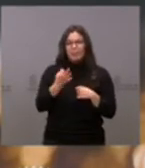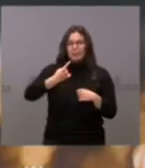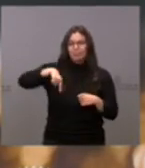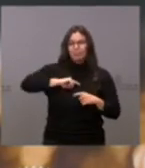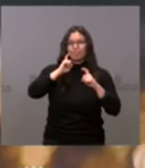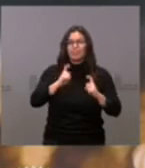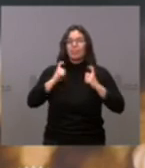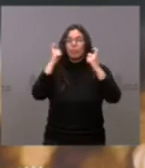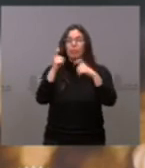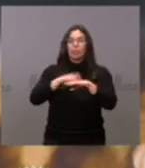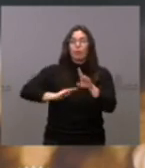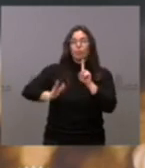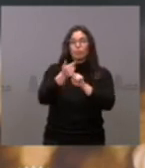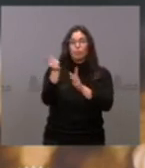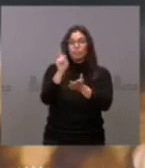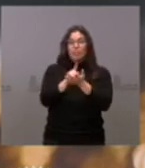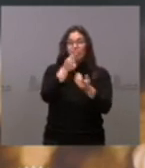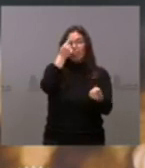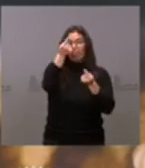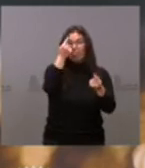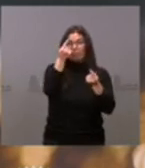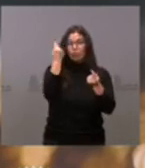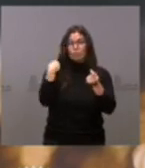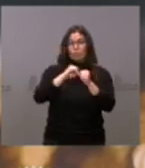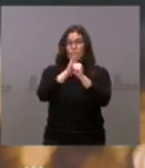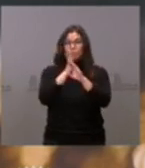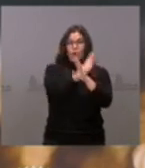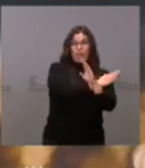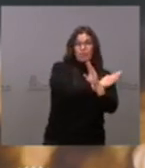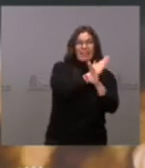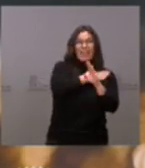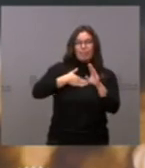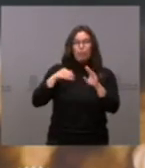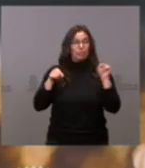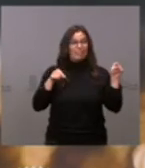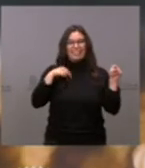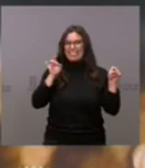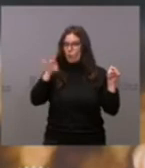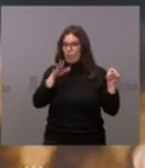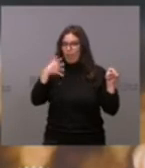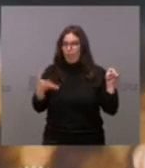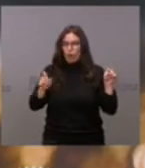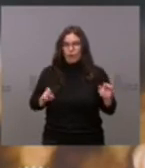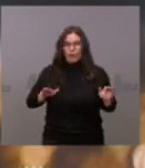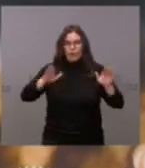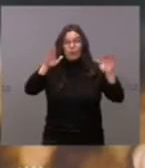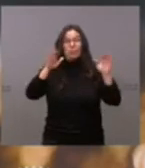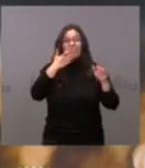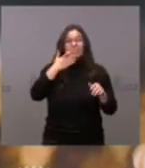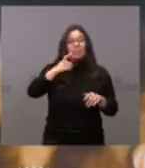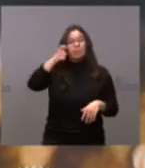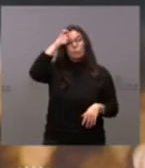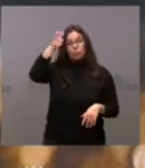para recuperar los niveles los datos pre pandemia y si los hemos recuperado en turismo rural